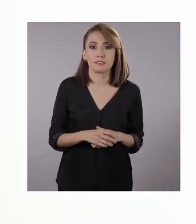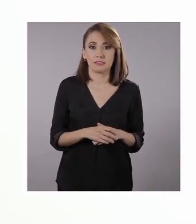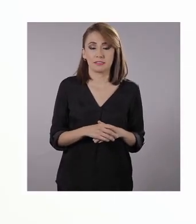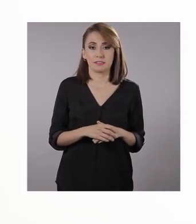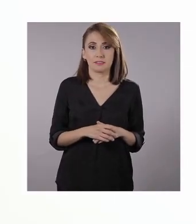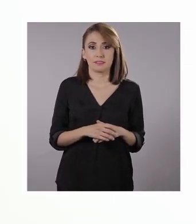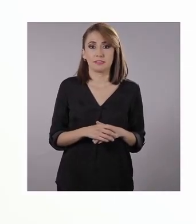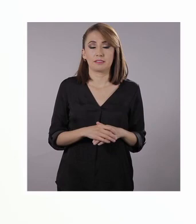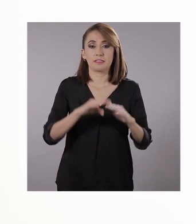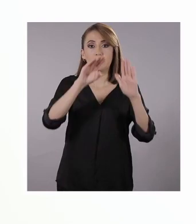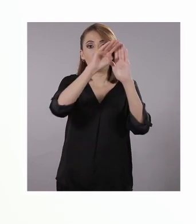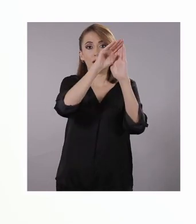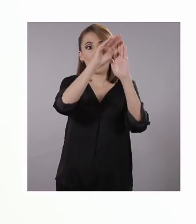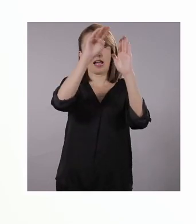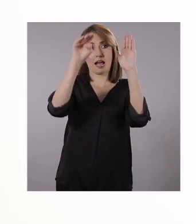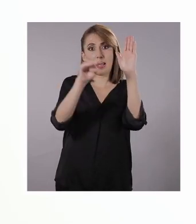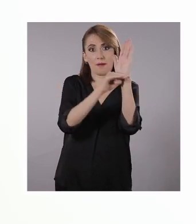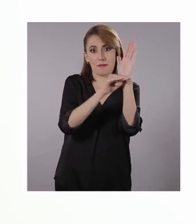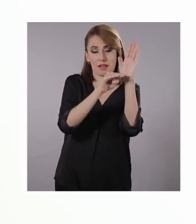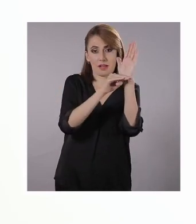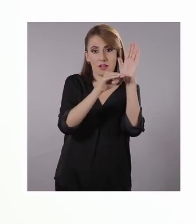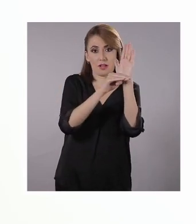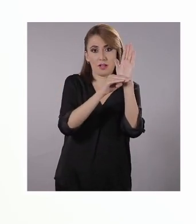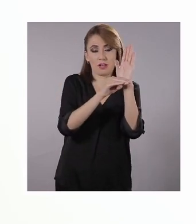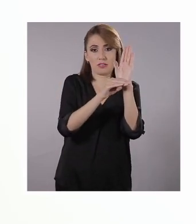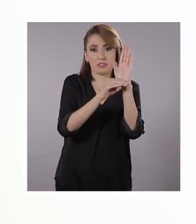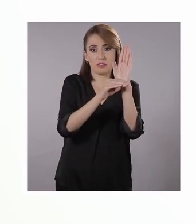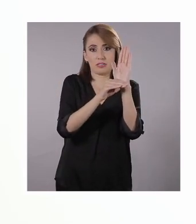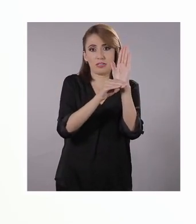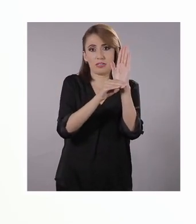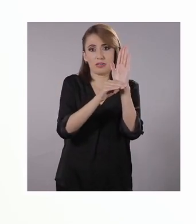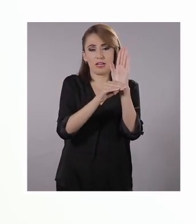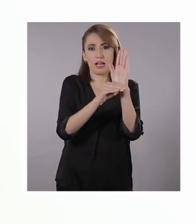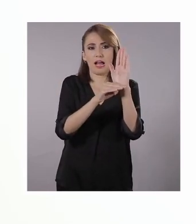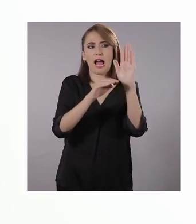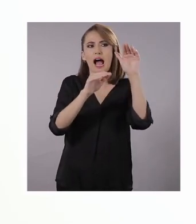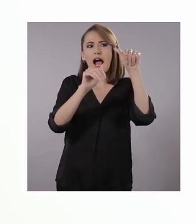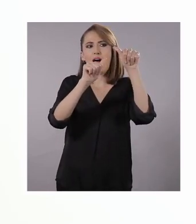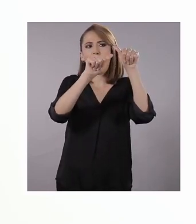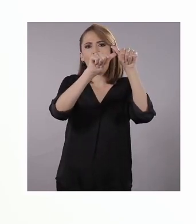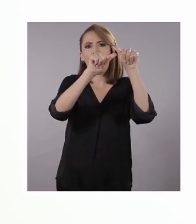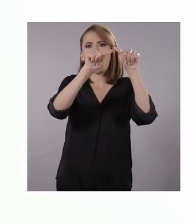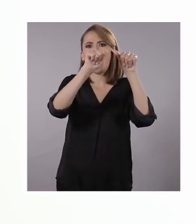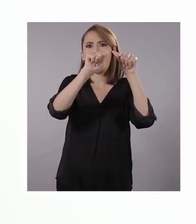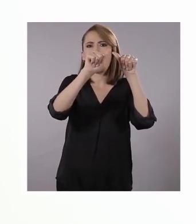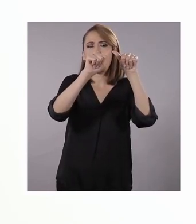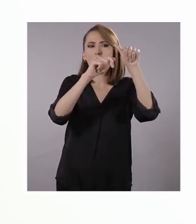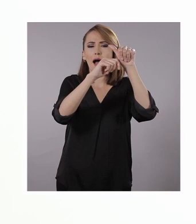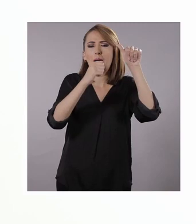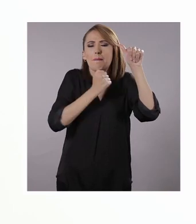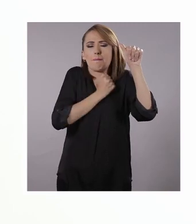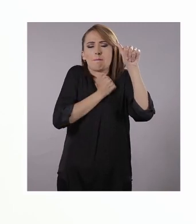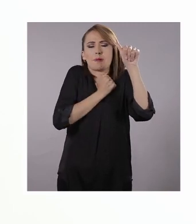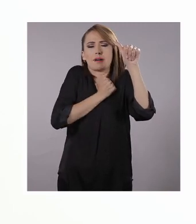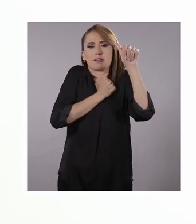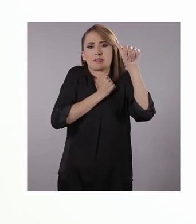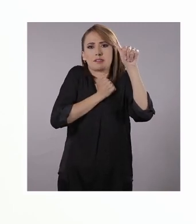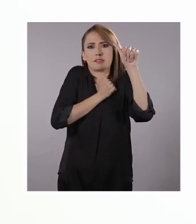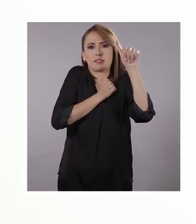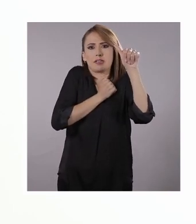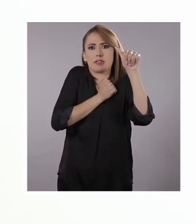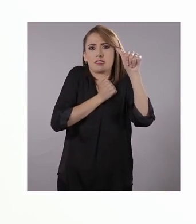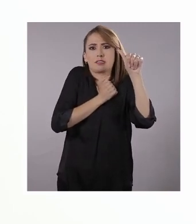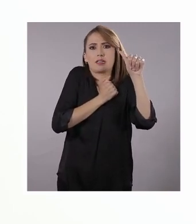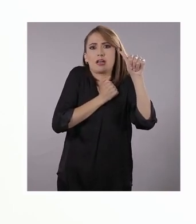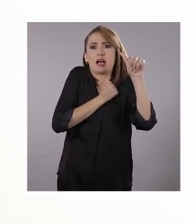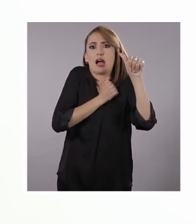Amarse es. Muy bien. Vamos a cambiar de color. Amarse es. ¿Qué creen que signifique amarse a sí mismo?